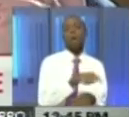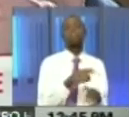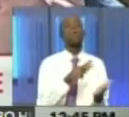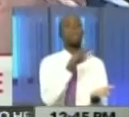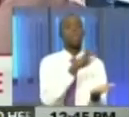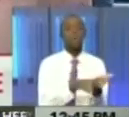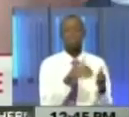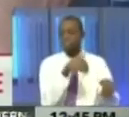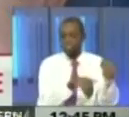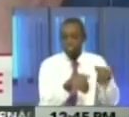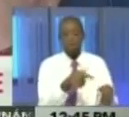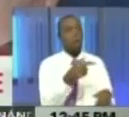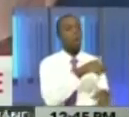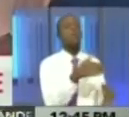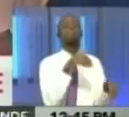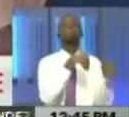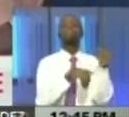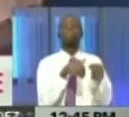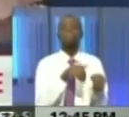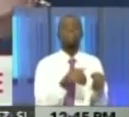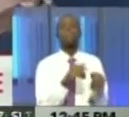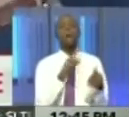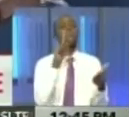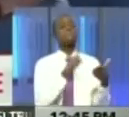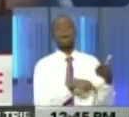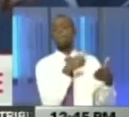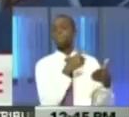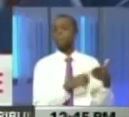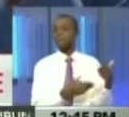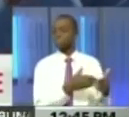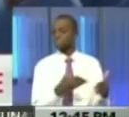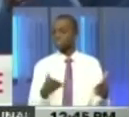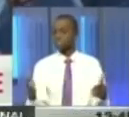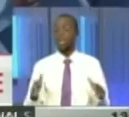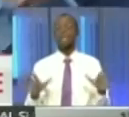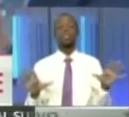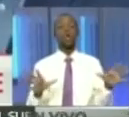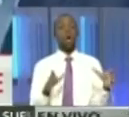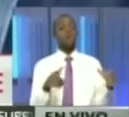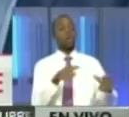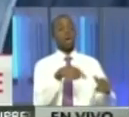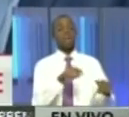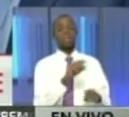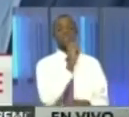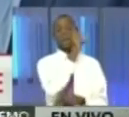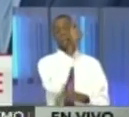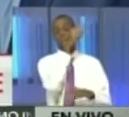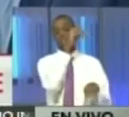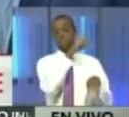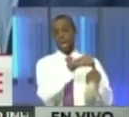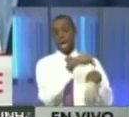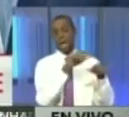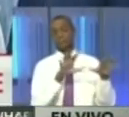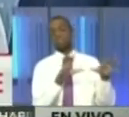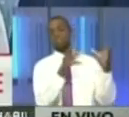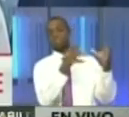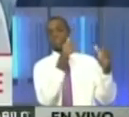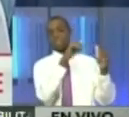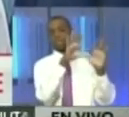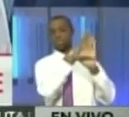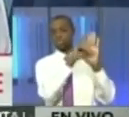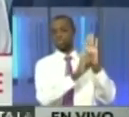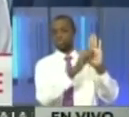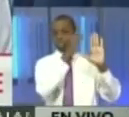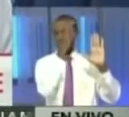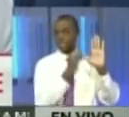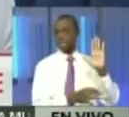referendo aprobatorio, se hace en la Comisión de Régimen Político de la Asamblea Nacional Constituyente, que fue presidida